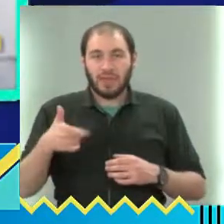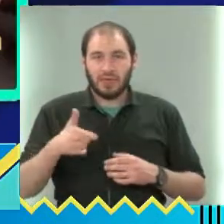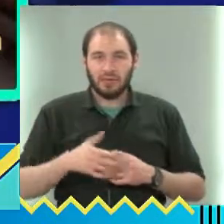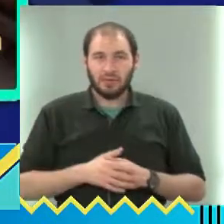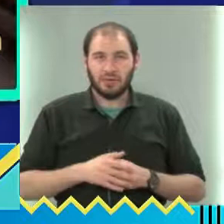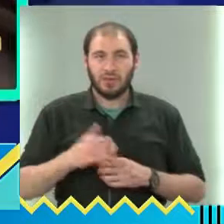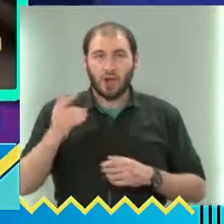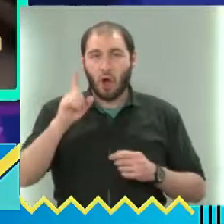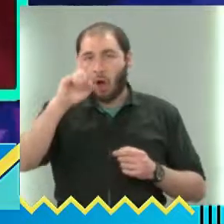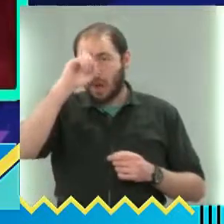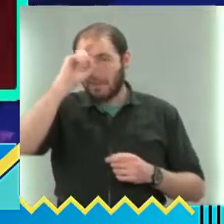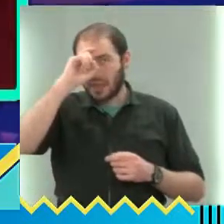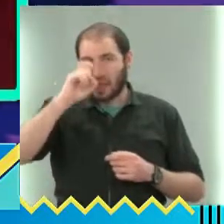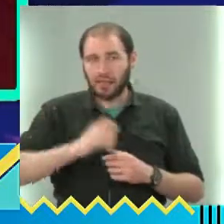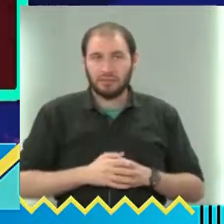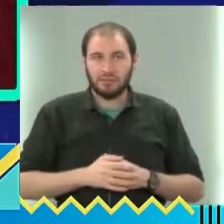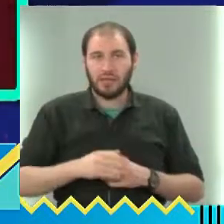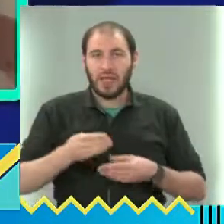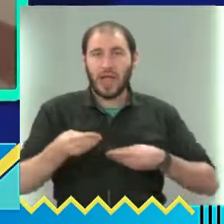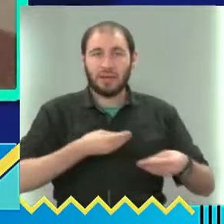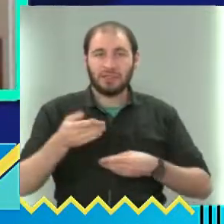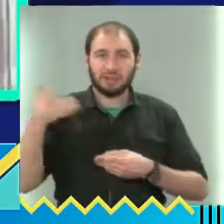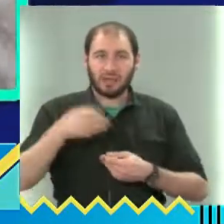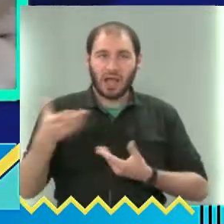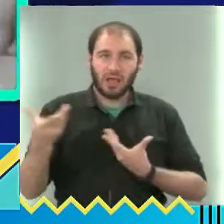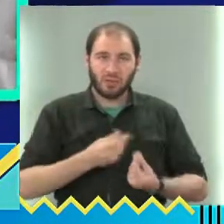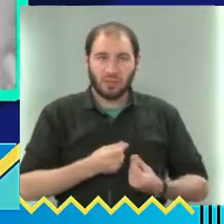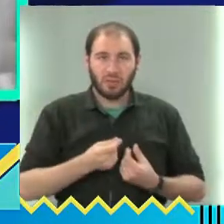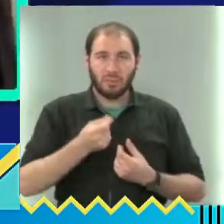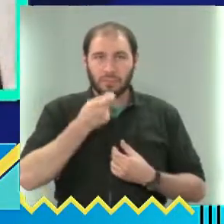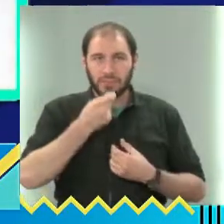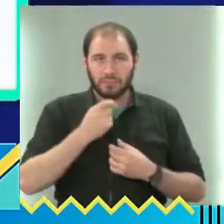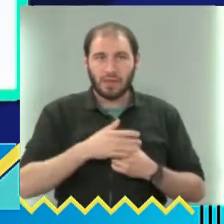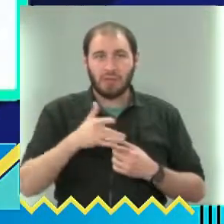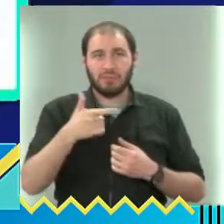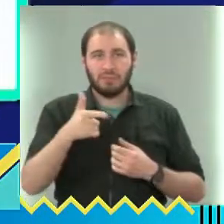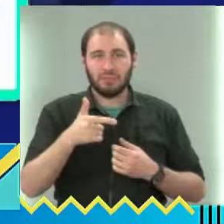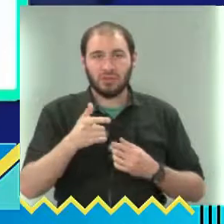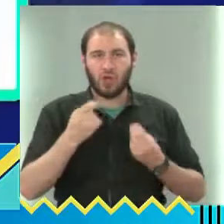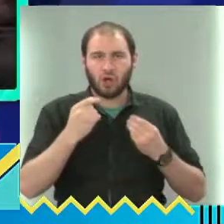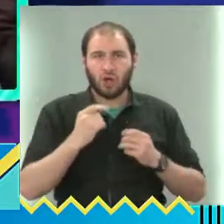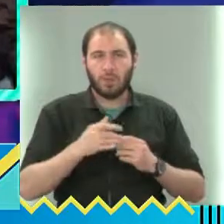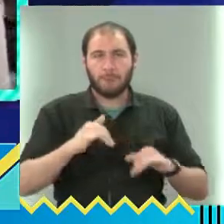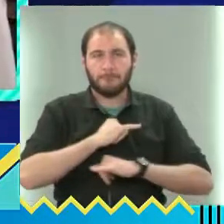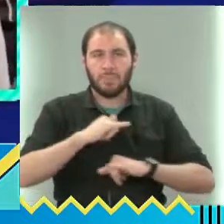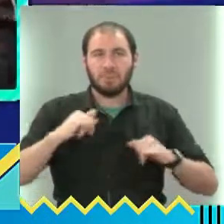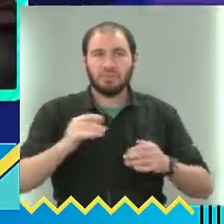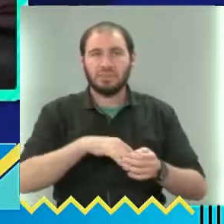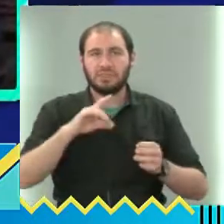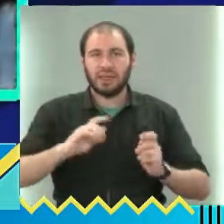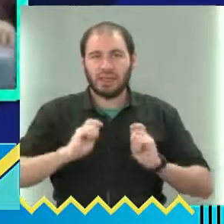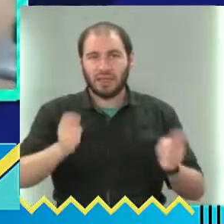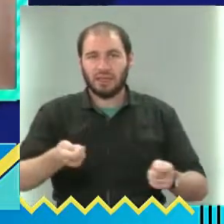con hospitales donde ha venido una empresa a ayudarnos a decir, bueno, vamos a hacer una filmación de cómo hacer para promocionar la donación de